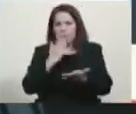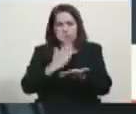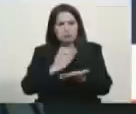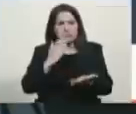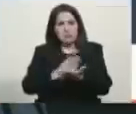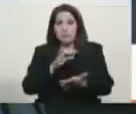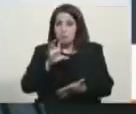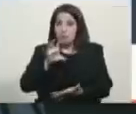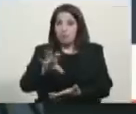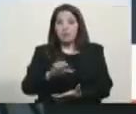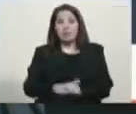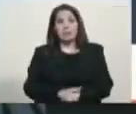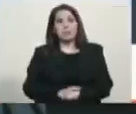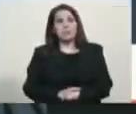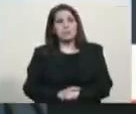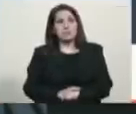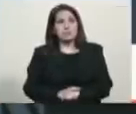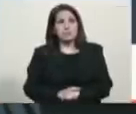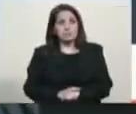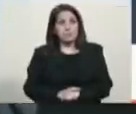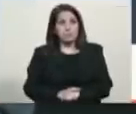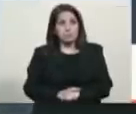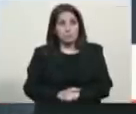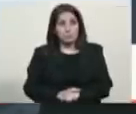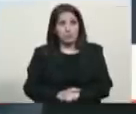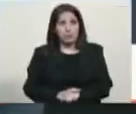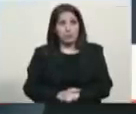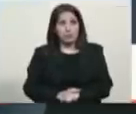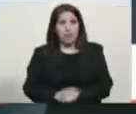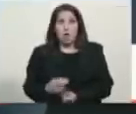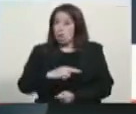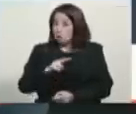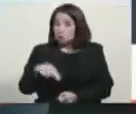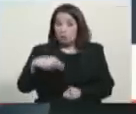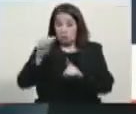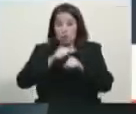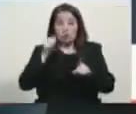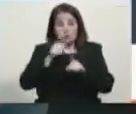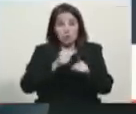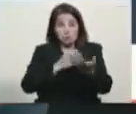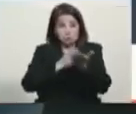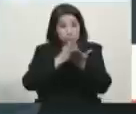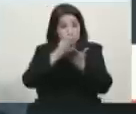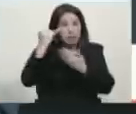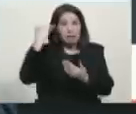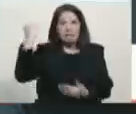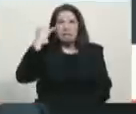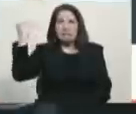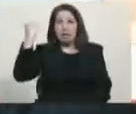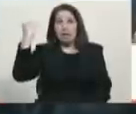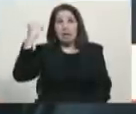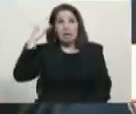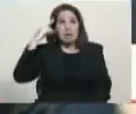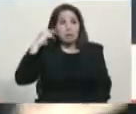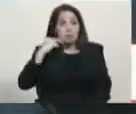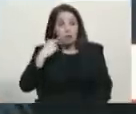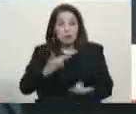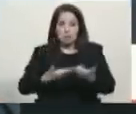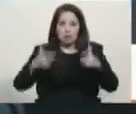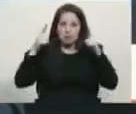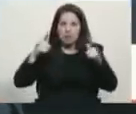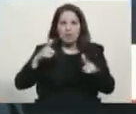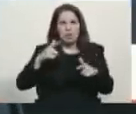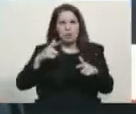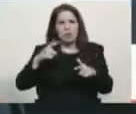que amamos ardientemente. No solo luchamos por el legado grande de nuestros libertadores, fundadores,